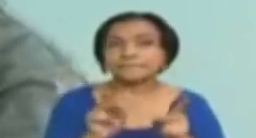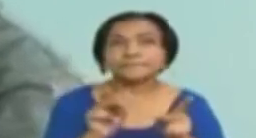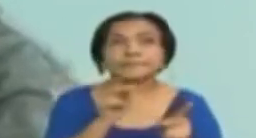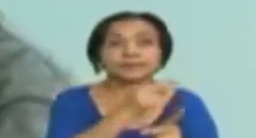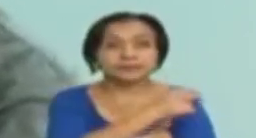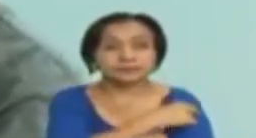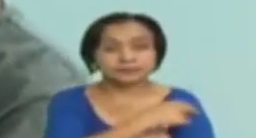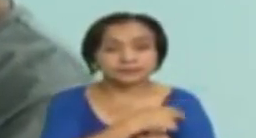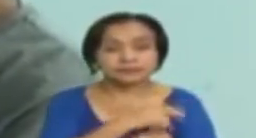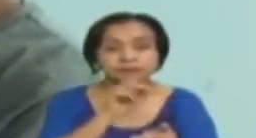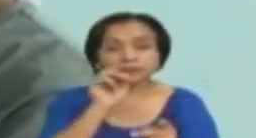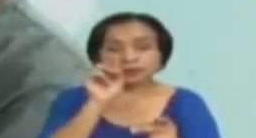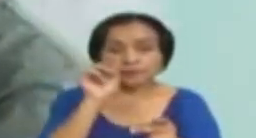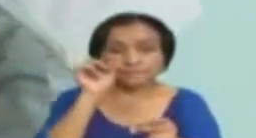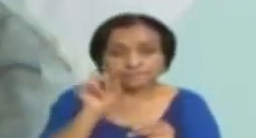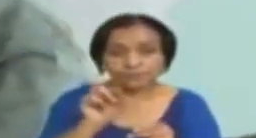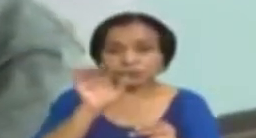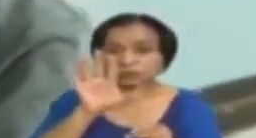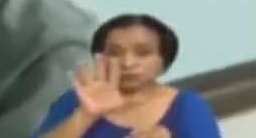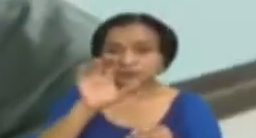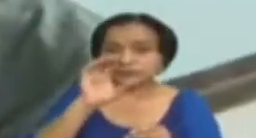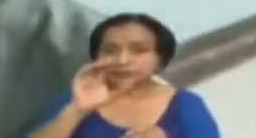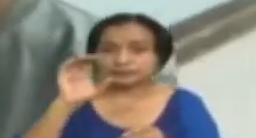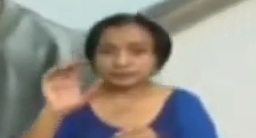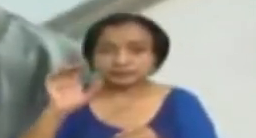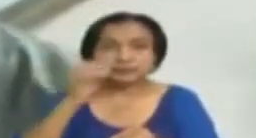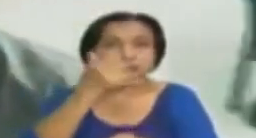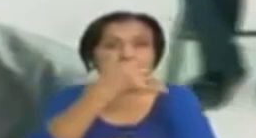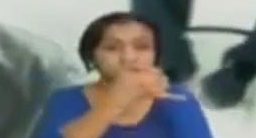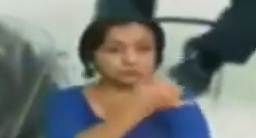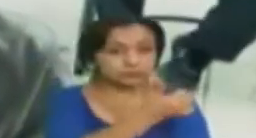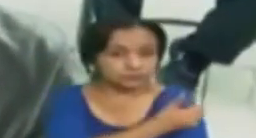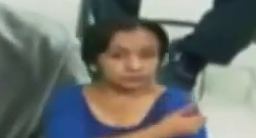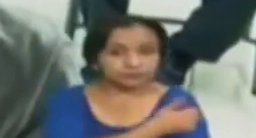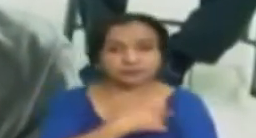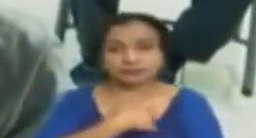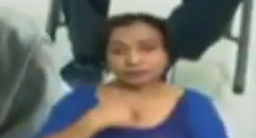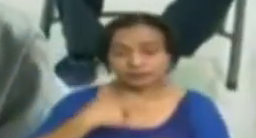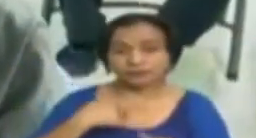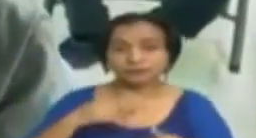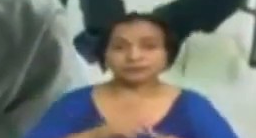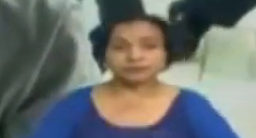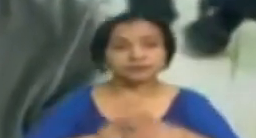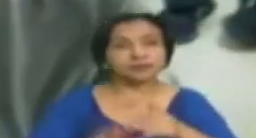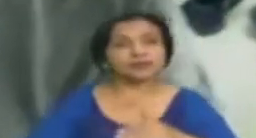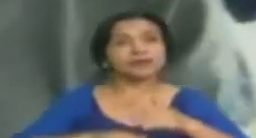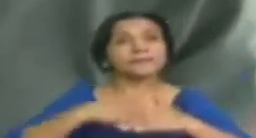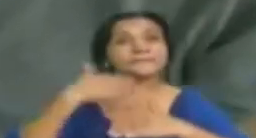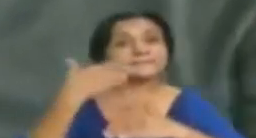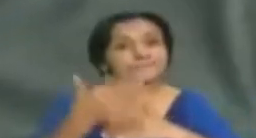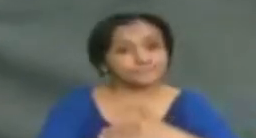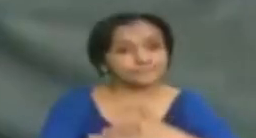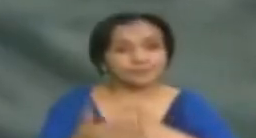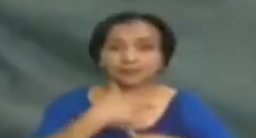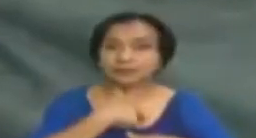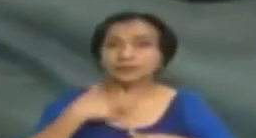COVID-19. Dicha jornada de vacunación comenzó el día 3 de mayo vacunando al personal de salud de primera línea y también al personal de